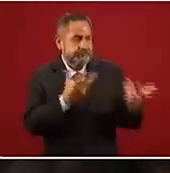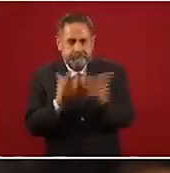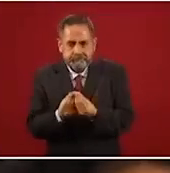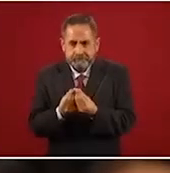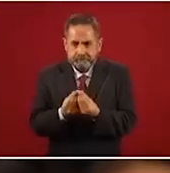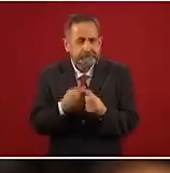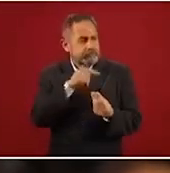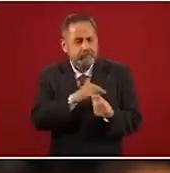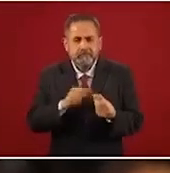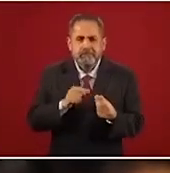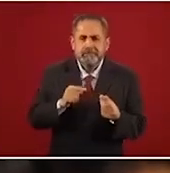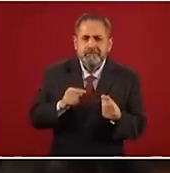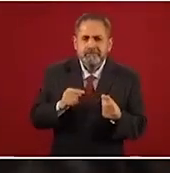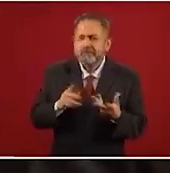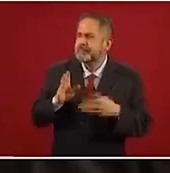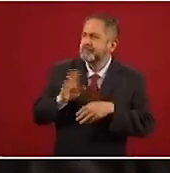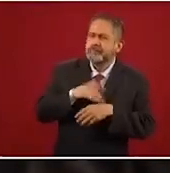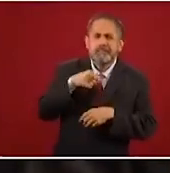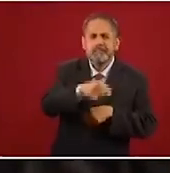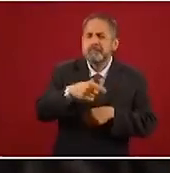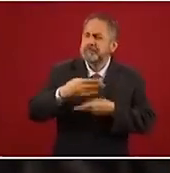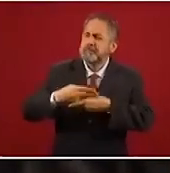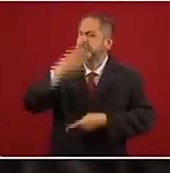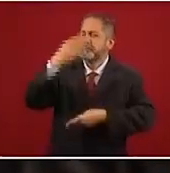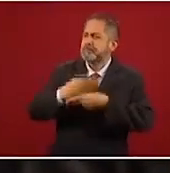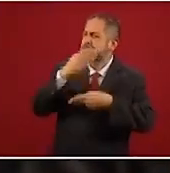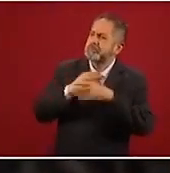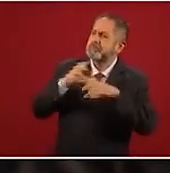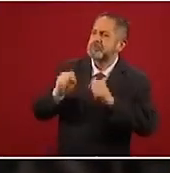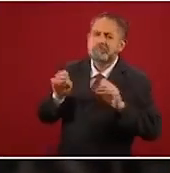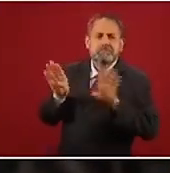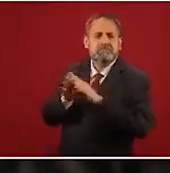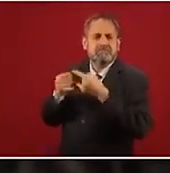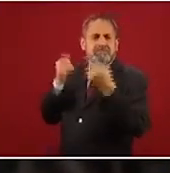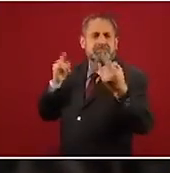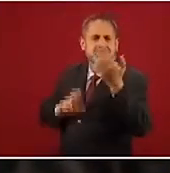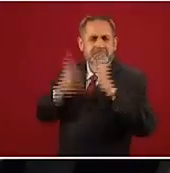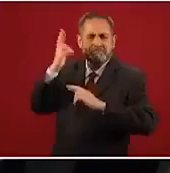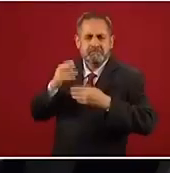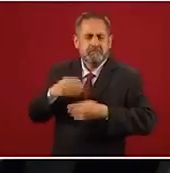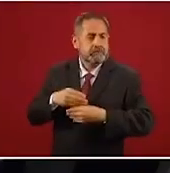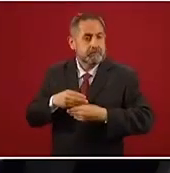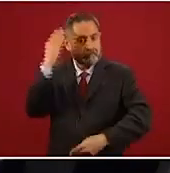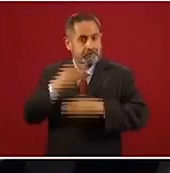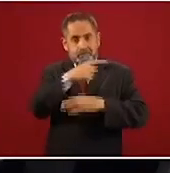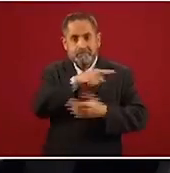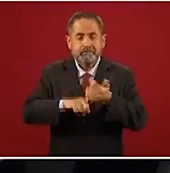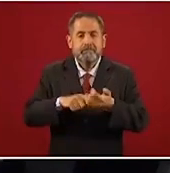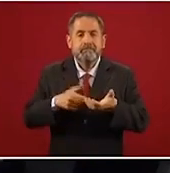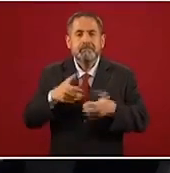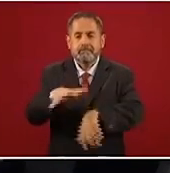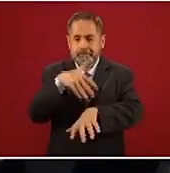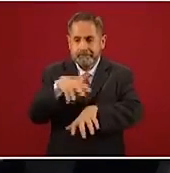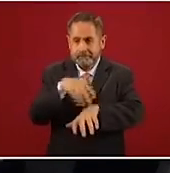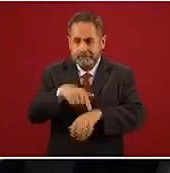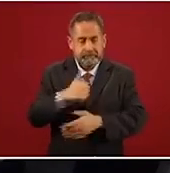se han visto obligados a tomar las casetas? De incluso desde este lunes estuvieron en la caseta de Tlalpan, pues